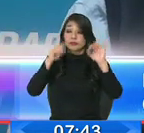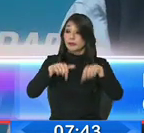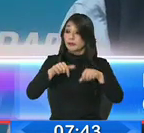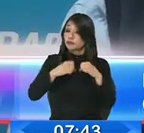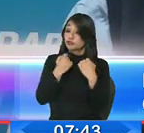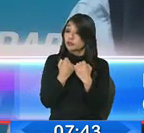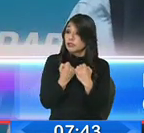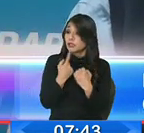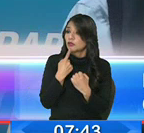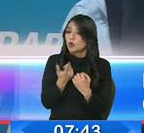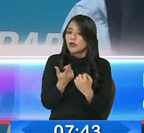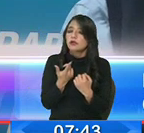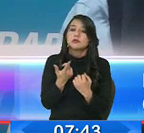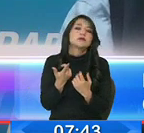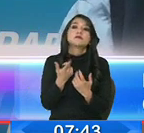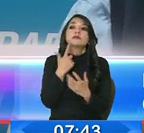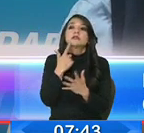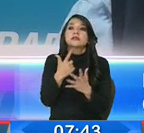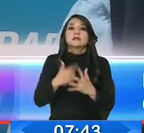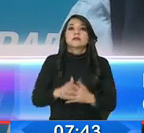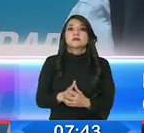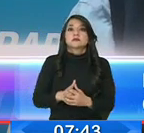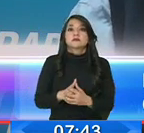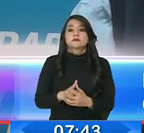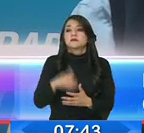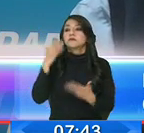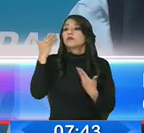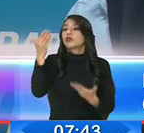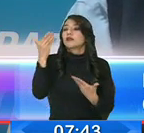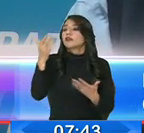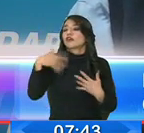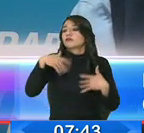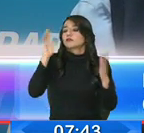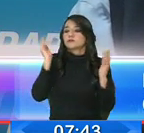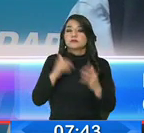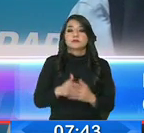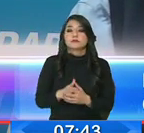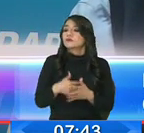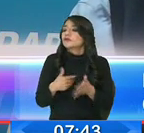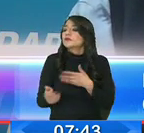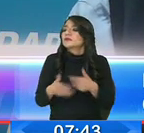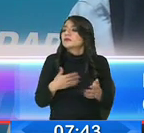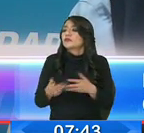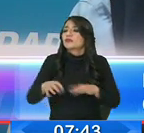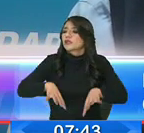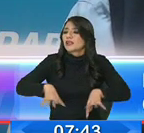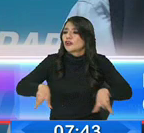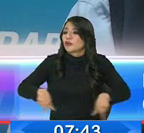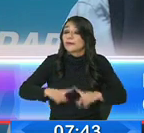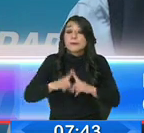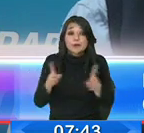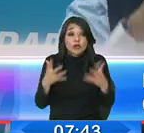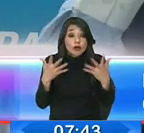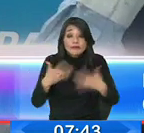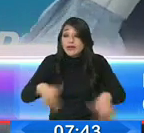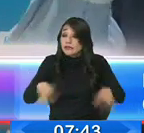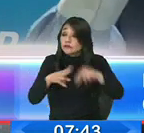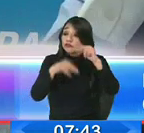no hay empacho cuando se dice, bueno, ha llegado un político al poder? No importa que robe, pero que haga obra. Es